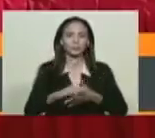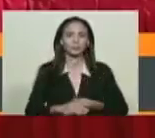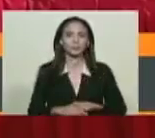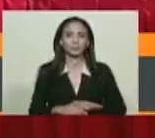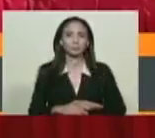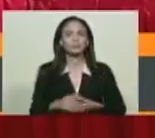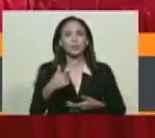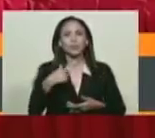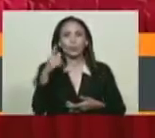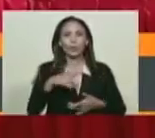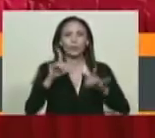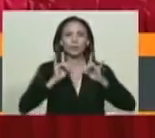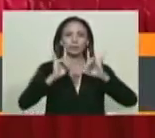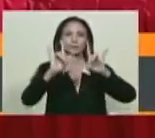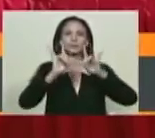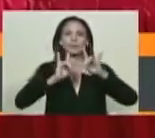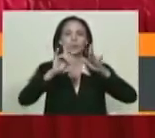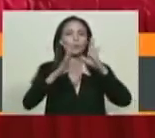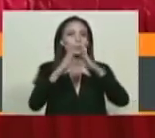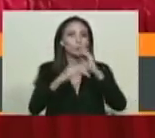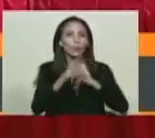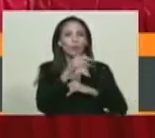Yo también te amo, mujer, las amo